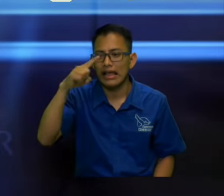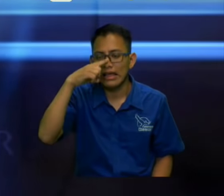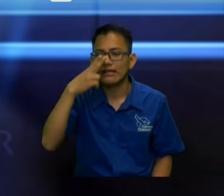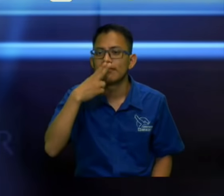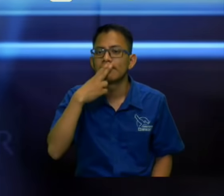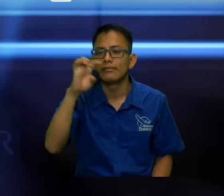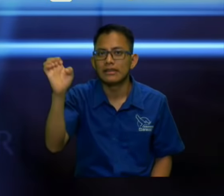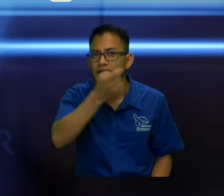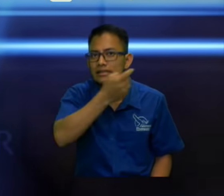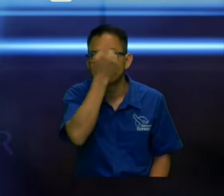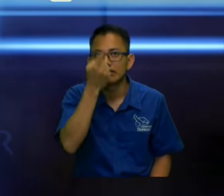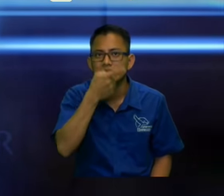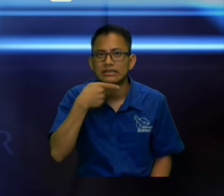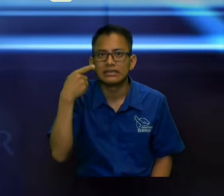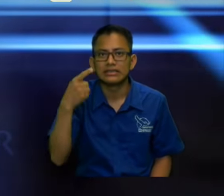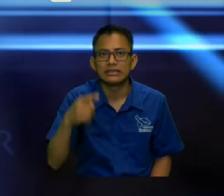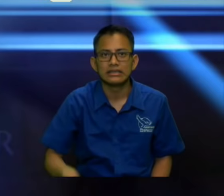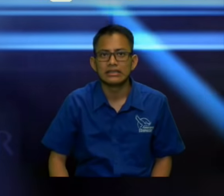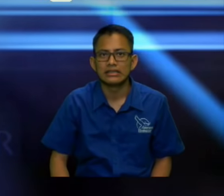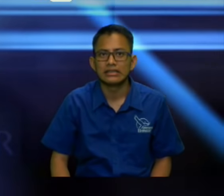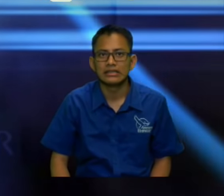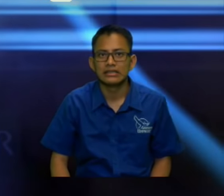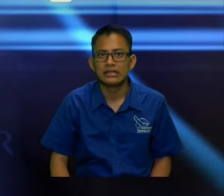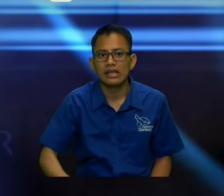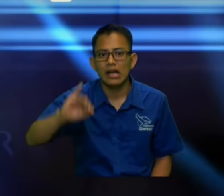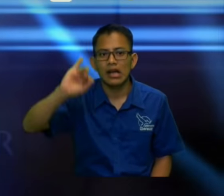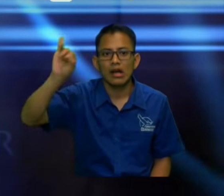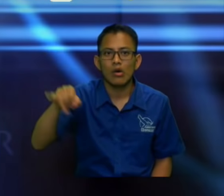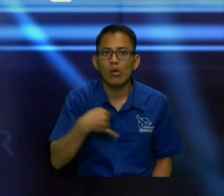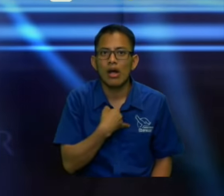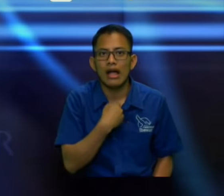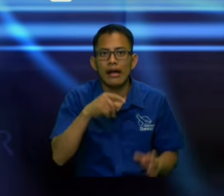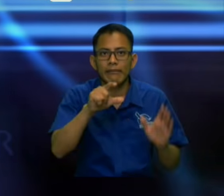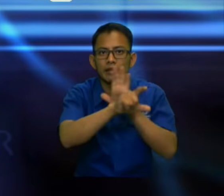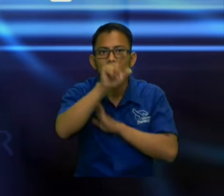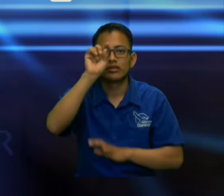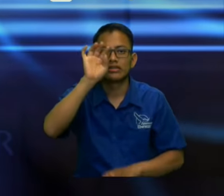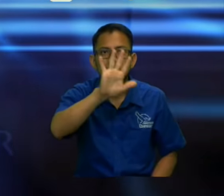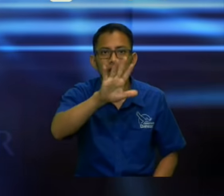Juan 5:32, verdadero testimonio.